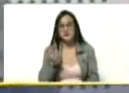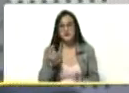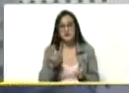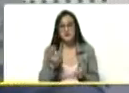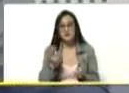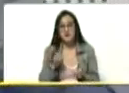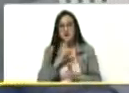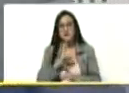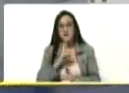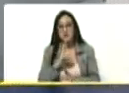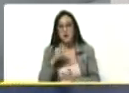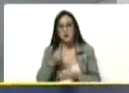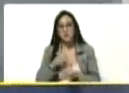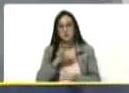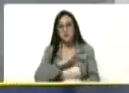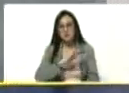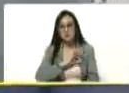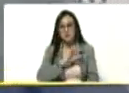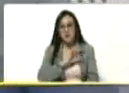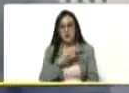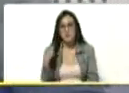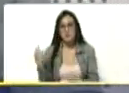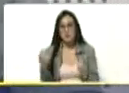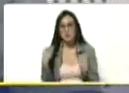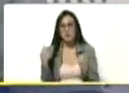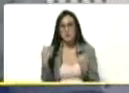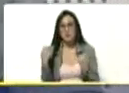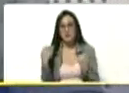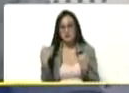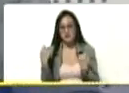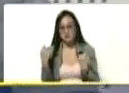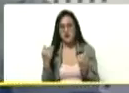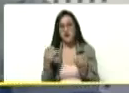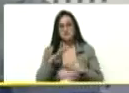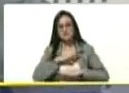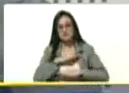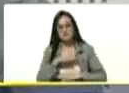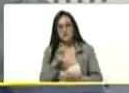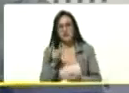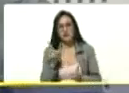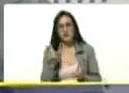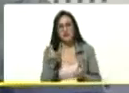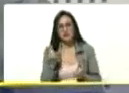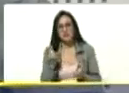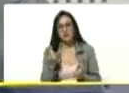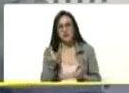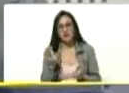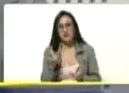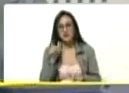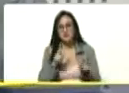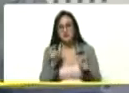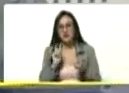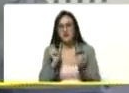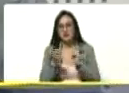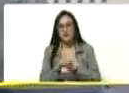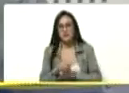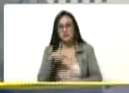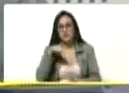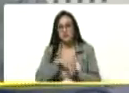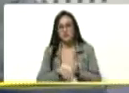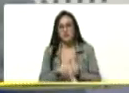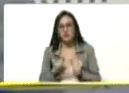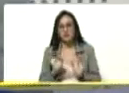el resultado de las luchas sociales y populares para buscar satisfacer las demandas ciudadanas de transformaciones profundas